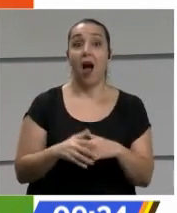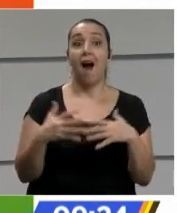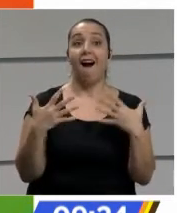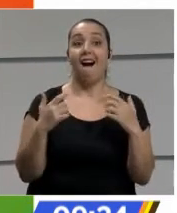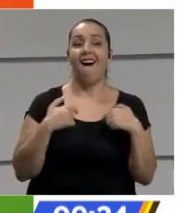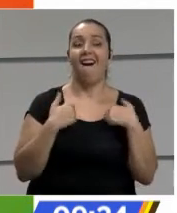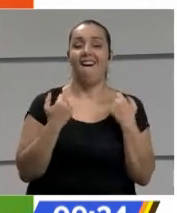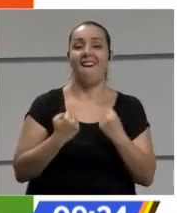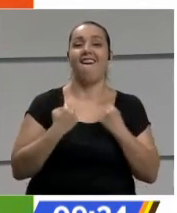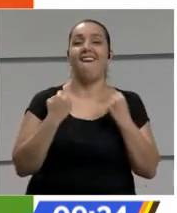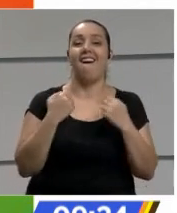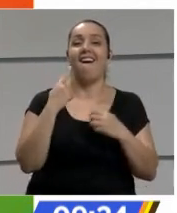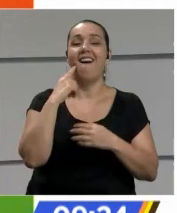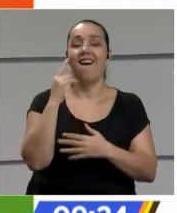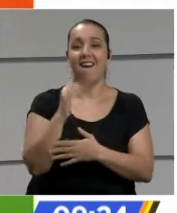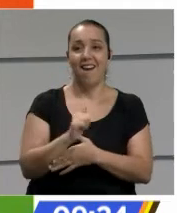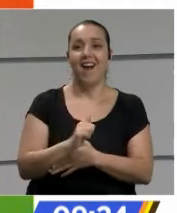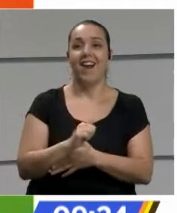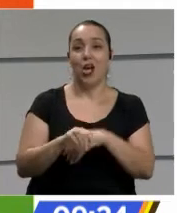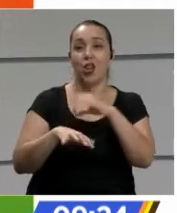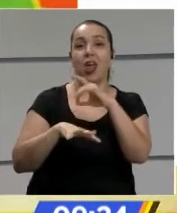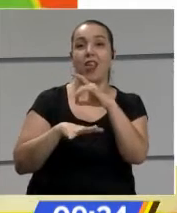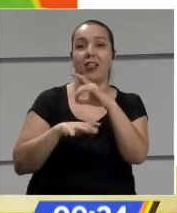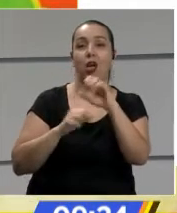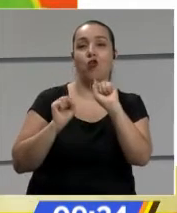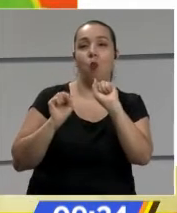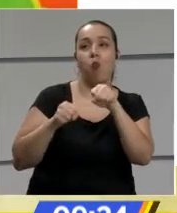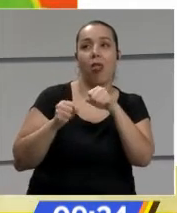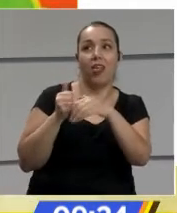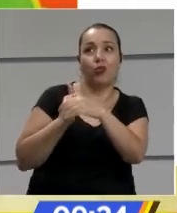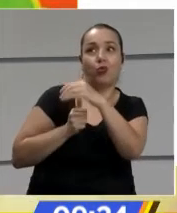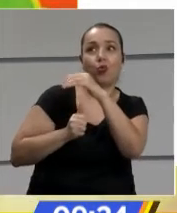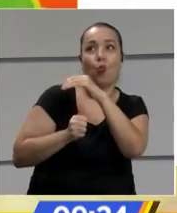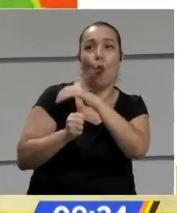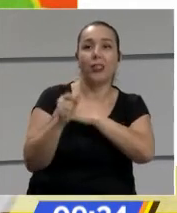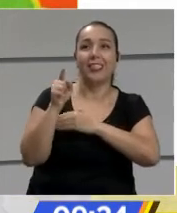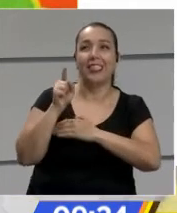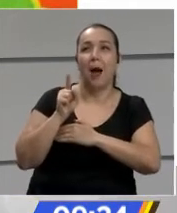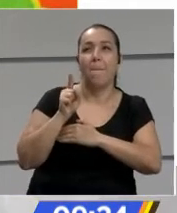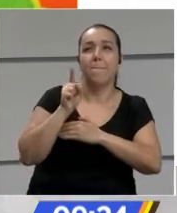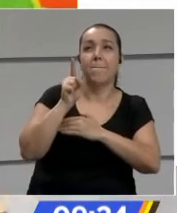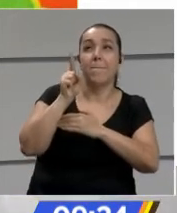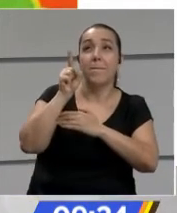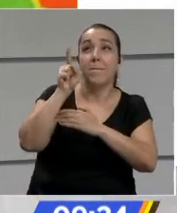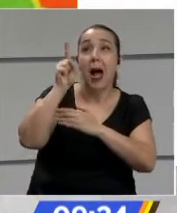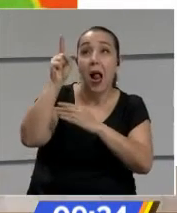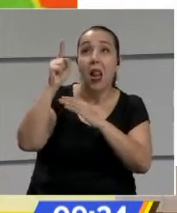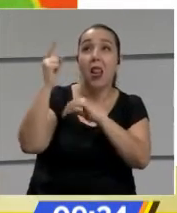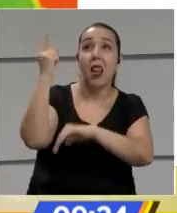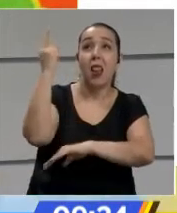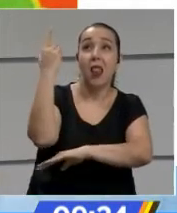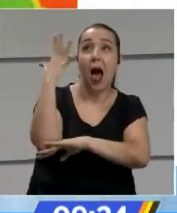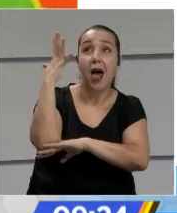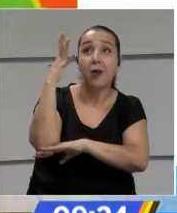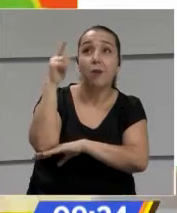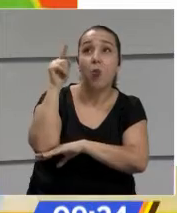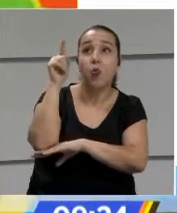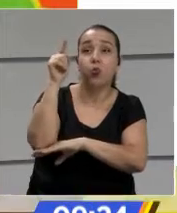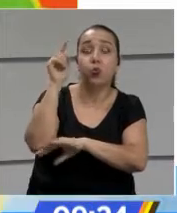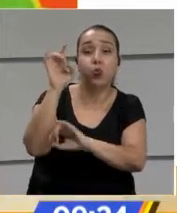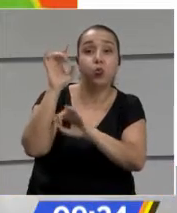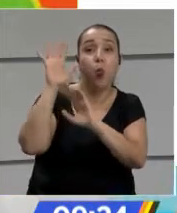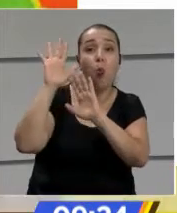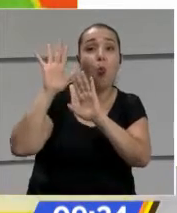¡Oh!, se dijo. Si yo pudiera esconder mi sabiduría arriba de ese enorme árbol, nunca